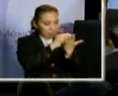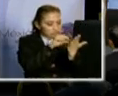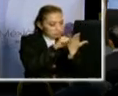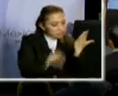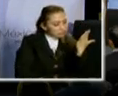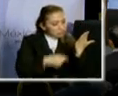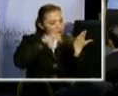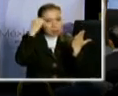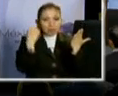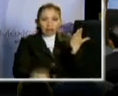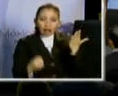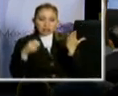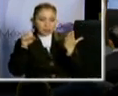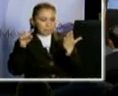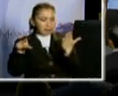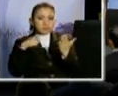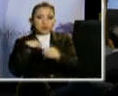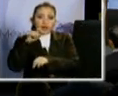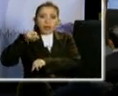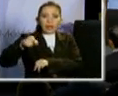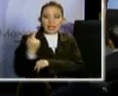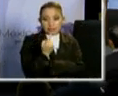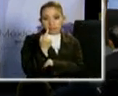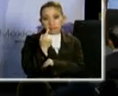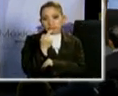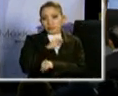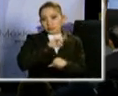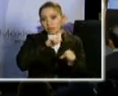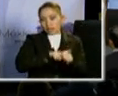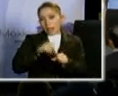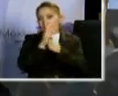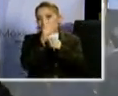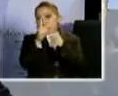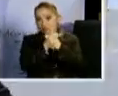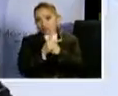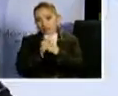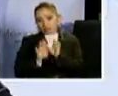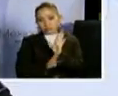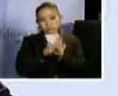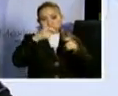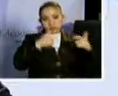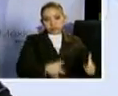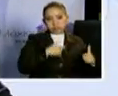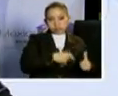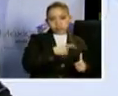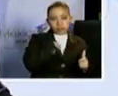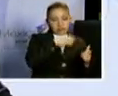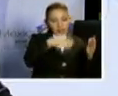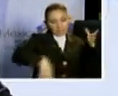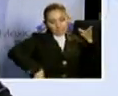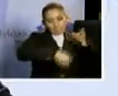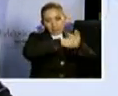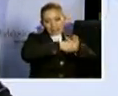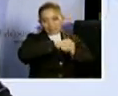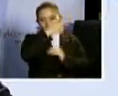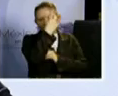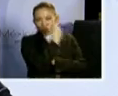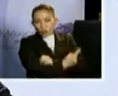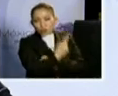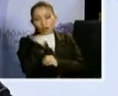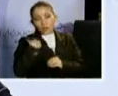las obligaciones vinculantes correspondían exclusivamente a los países desarrollados que aparecen en el anexo 1 de la Convención,